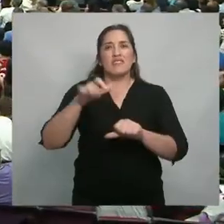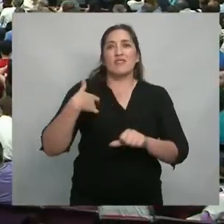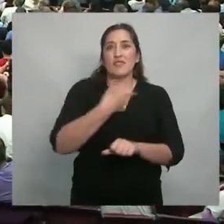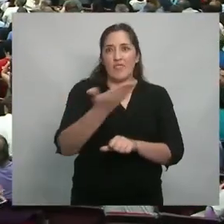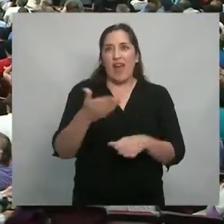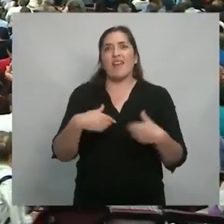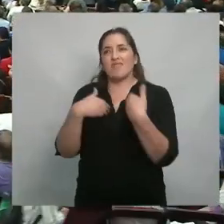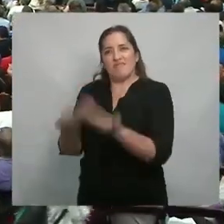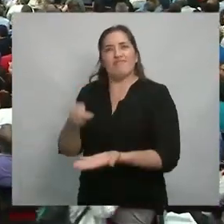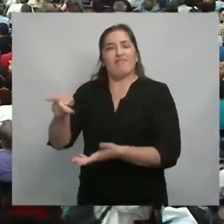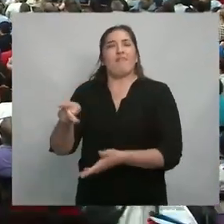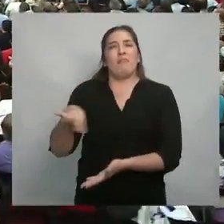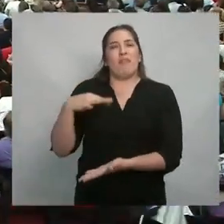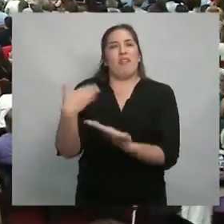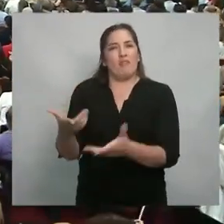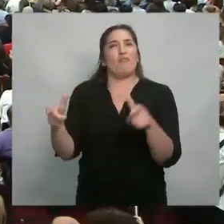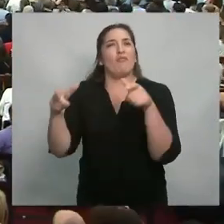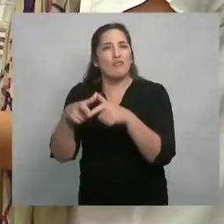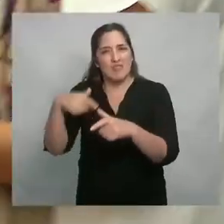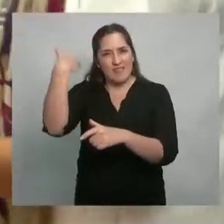de Ciencias Sociales.